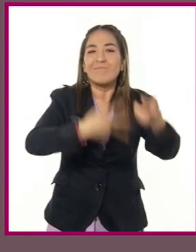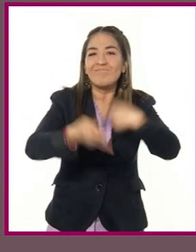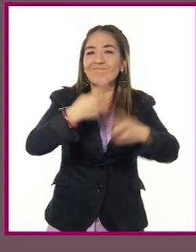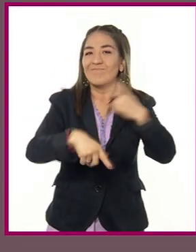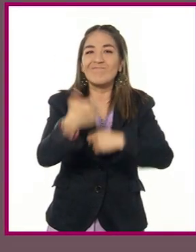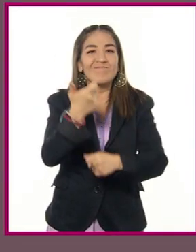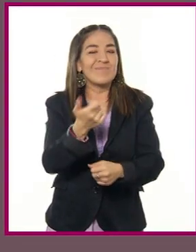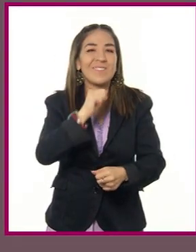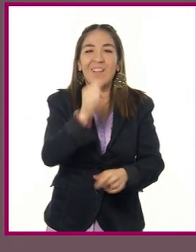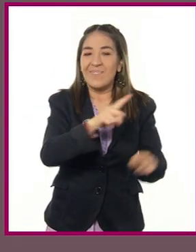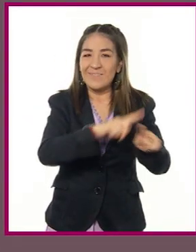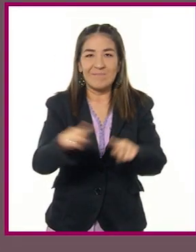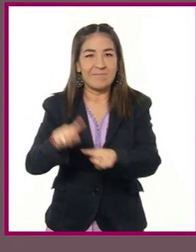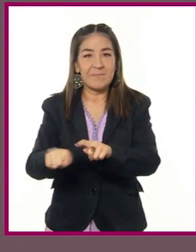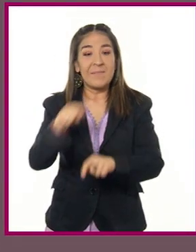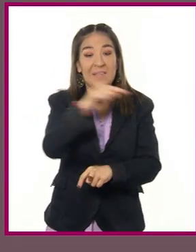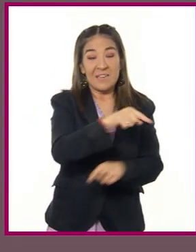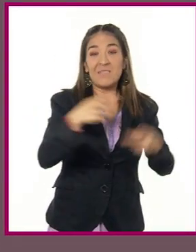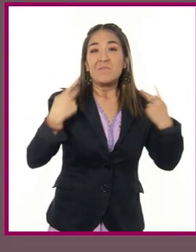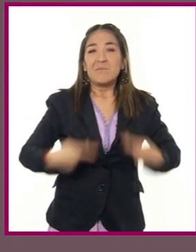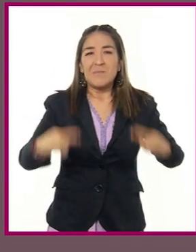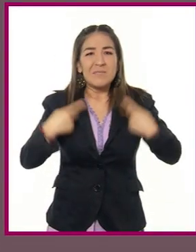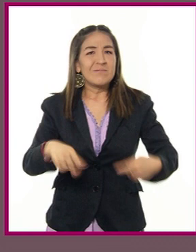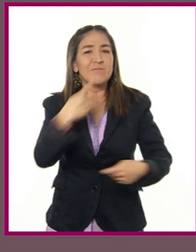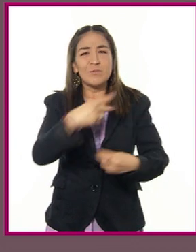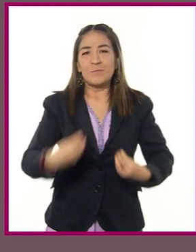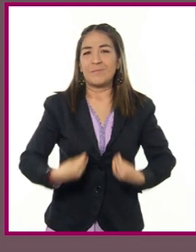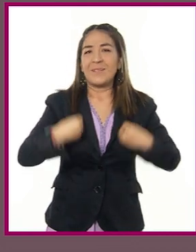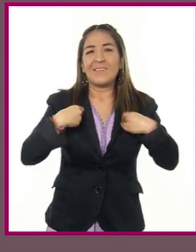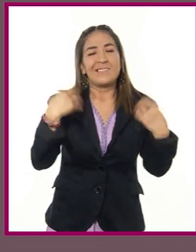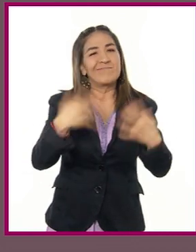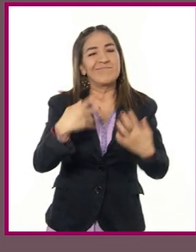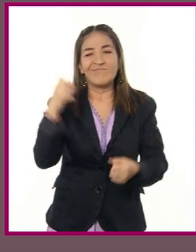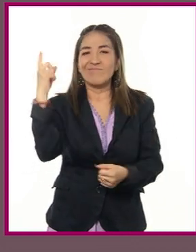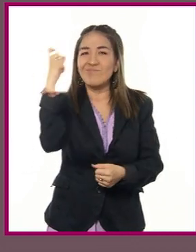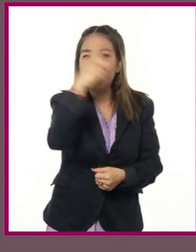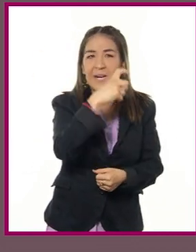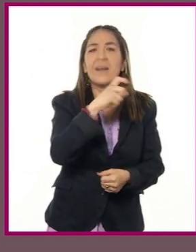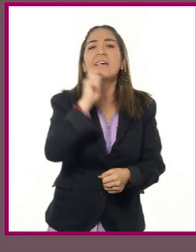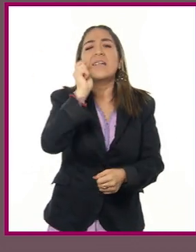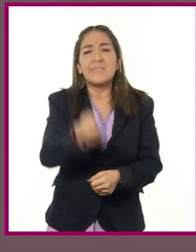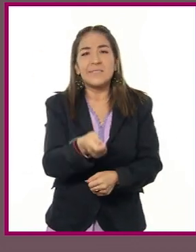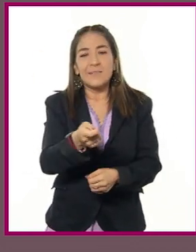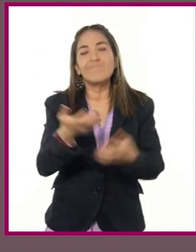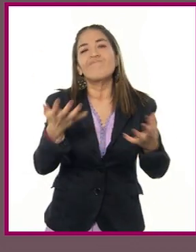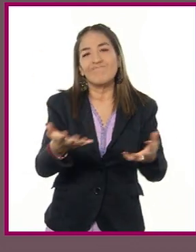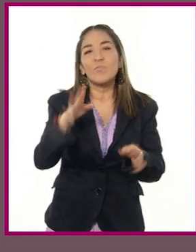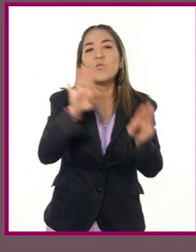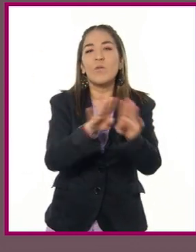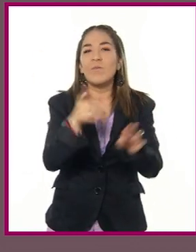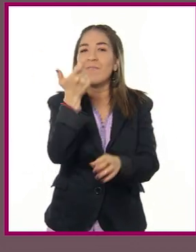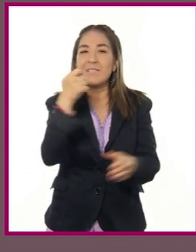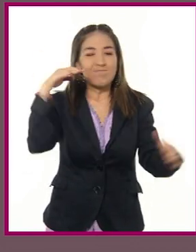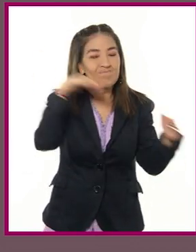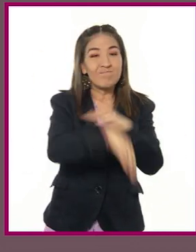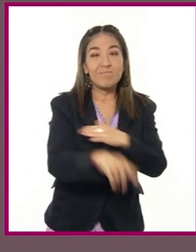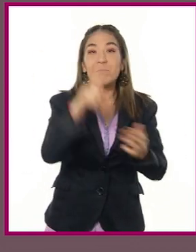Estas condiciones en la vida de muchas personas estallaron, entre otros factores, con la crisis económica